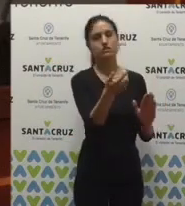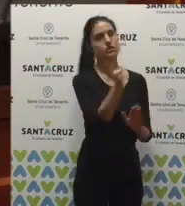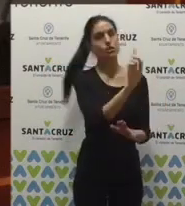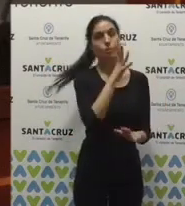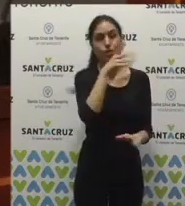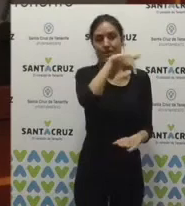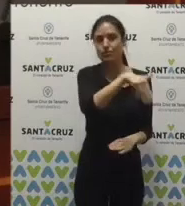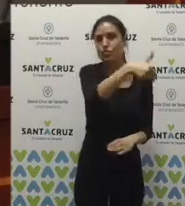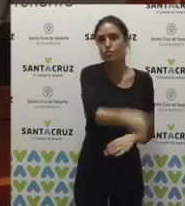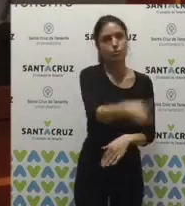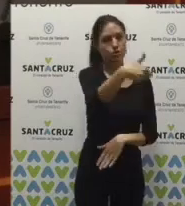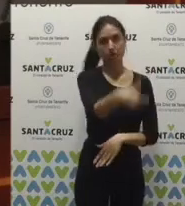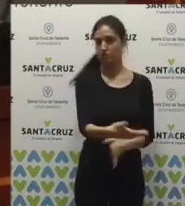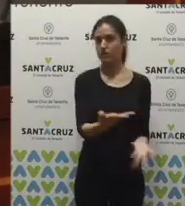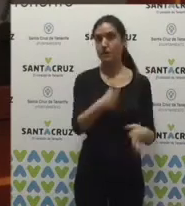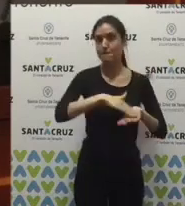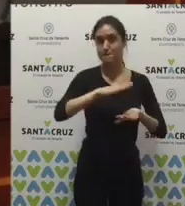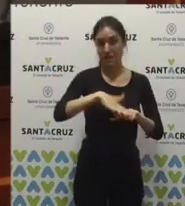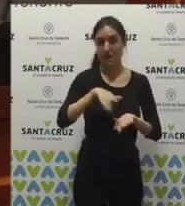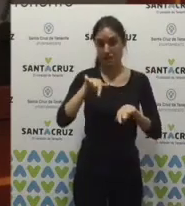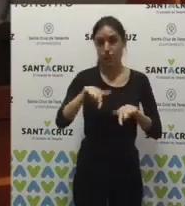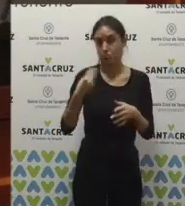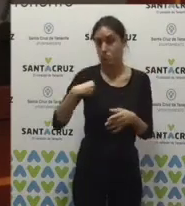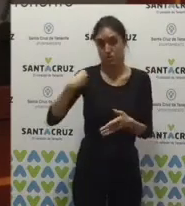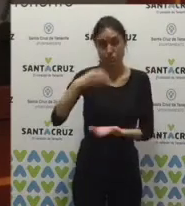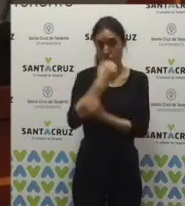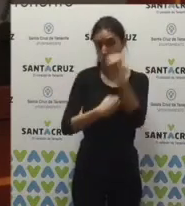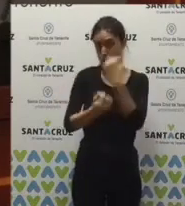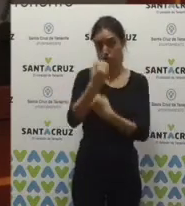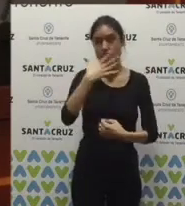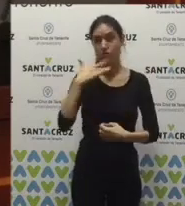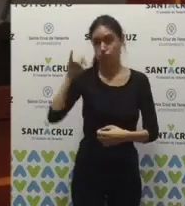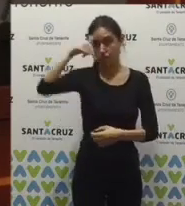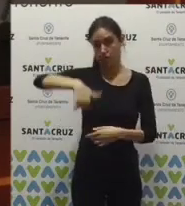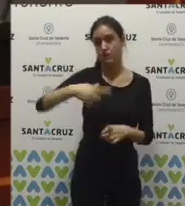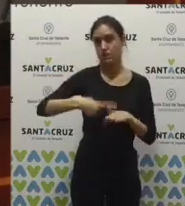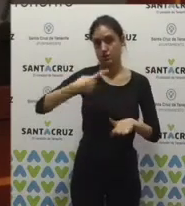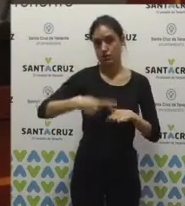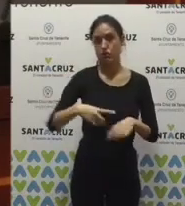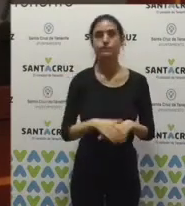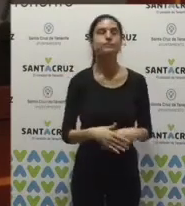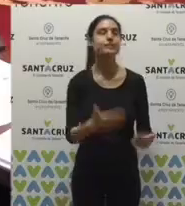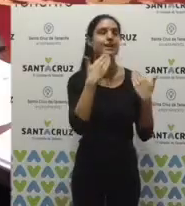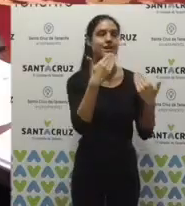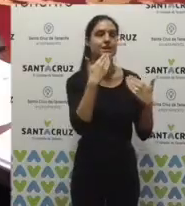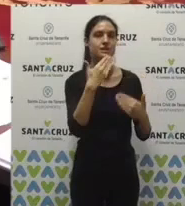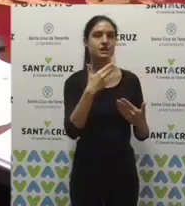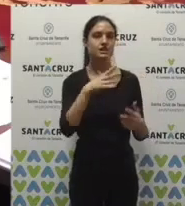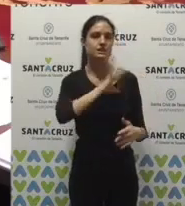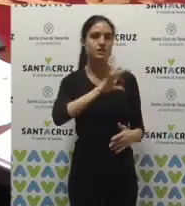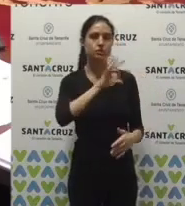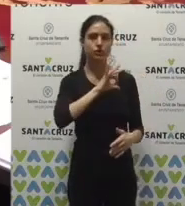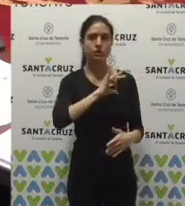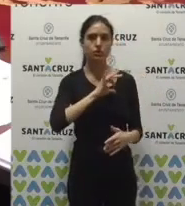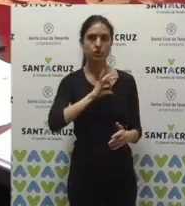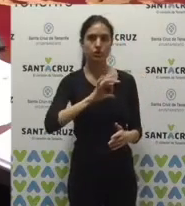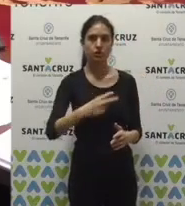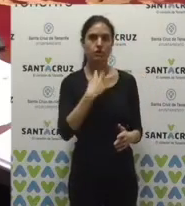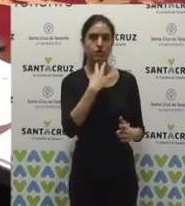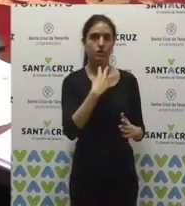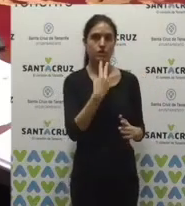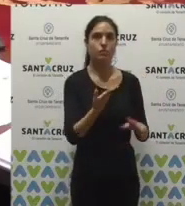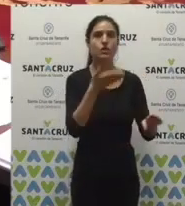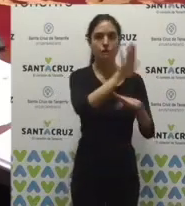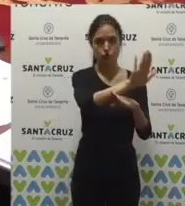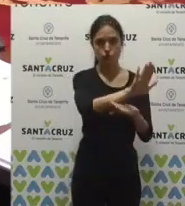para lo que estamos hablando para la economía azul en el municipio gracias importamos antes de la palabra a doñana si quería aclarar